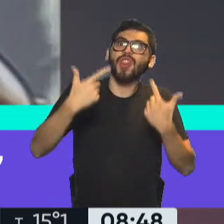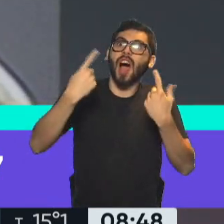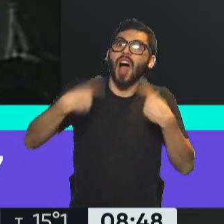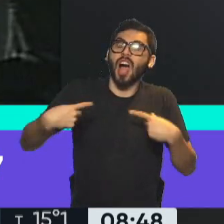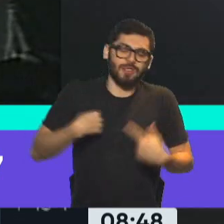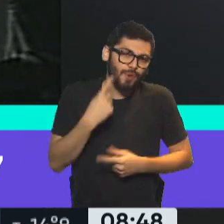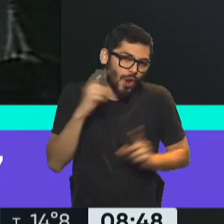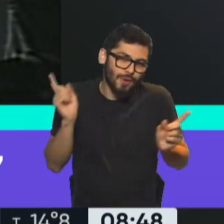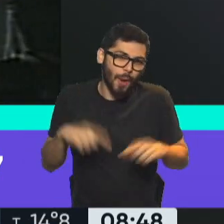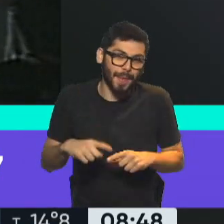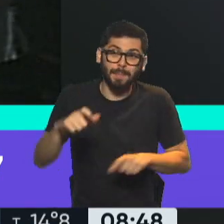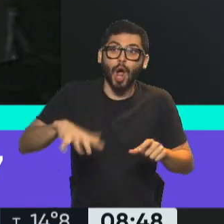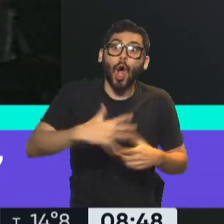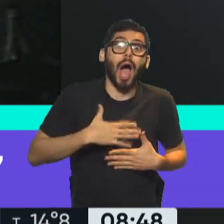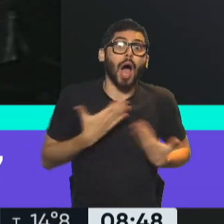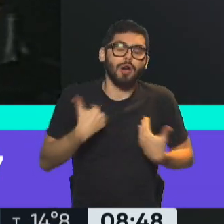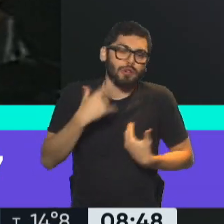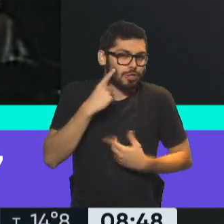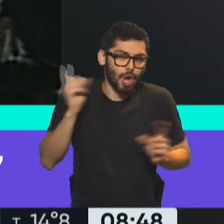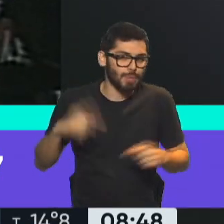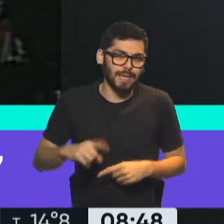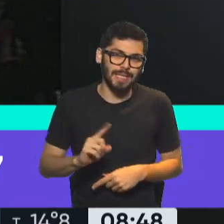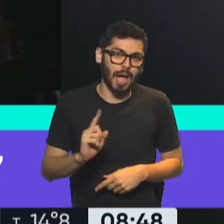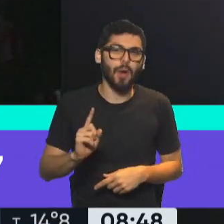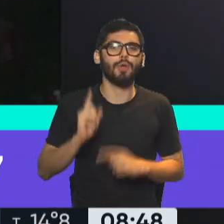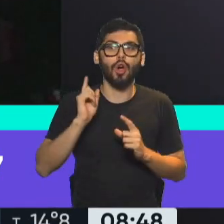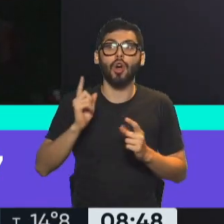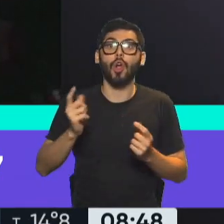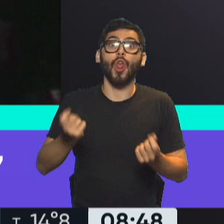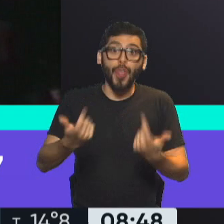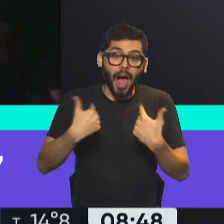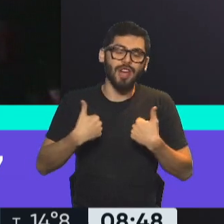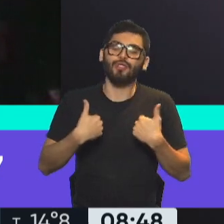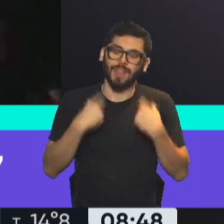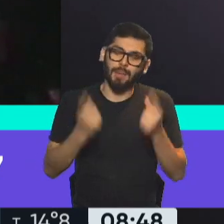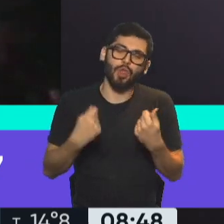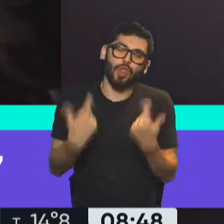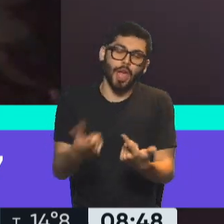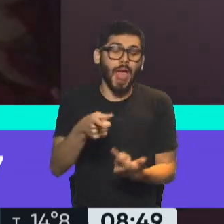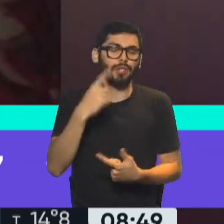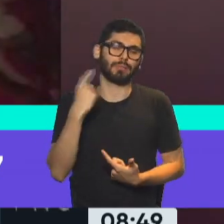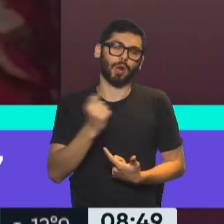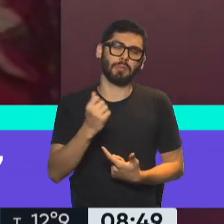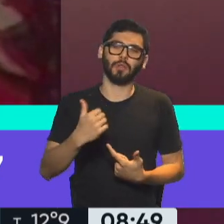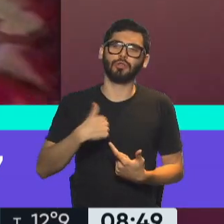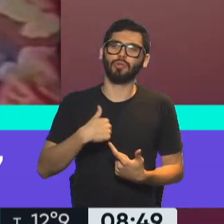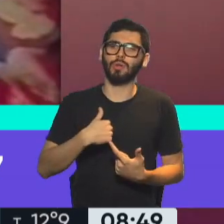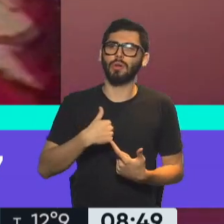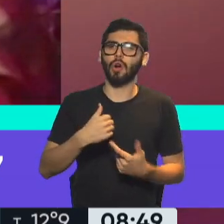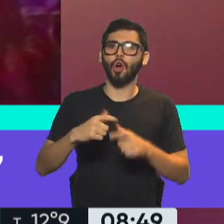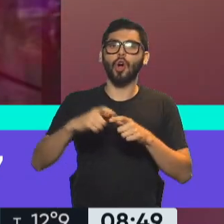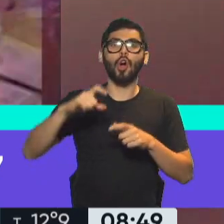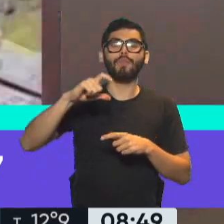y tanto amor de la gente, ¿no? Pero yo doy a la gente y eso para mí es importante porque no vengo a recibir dinero de